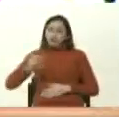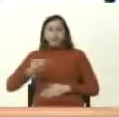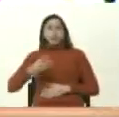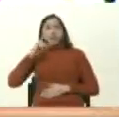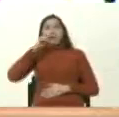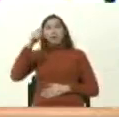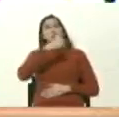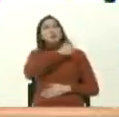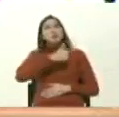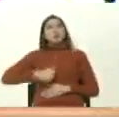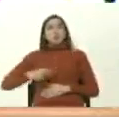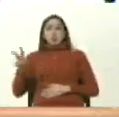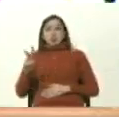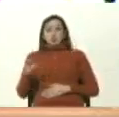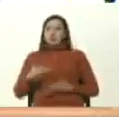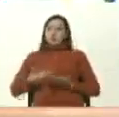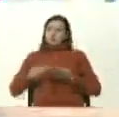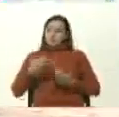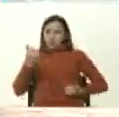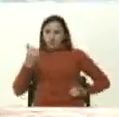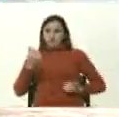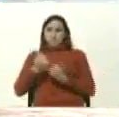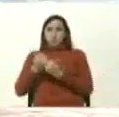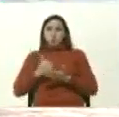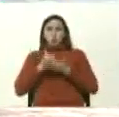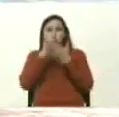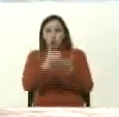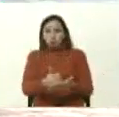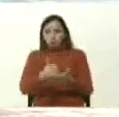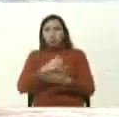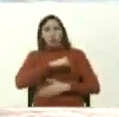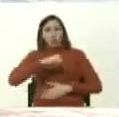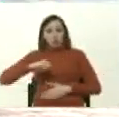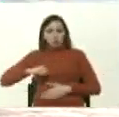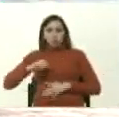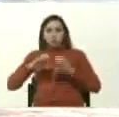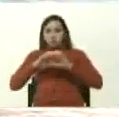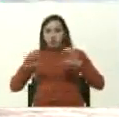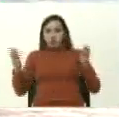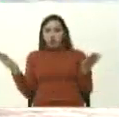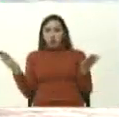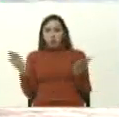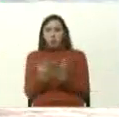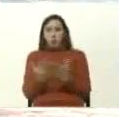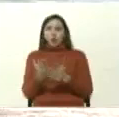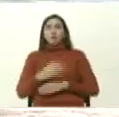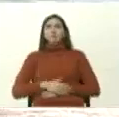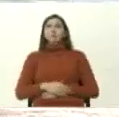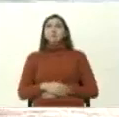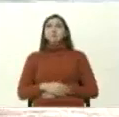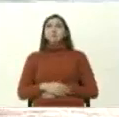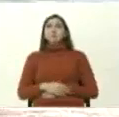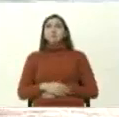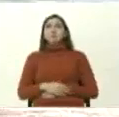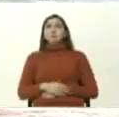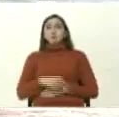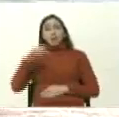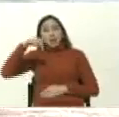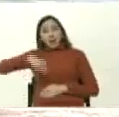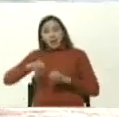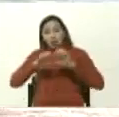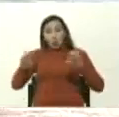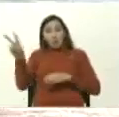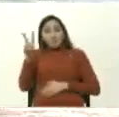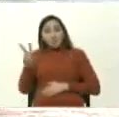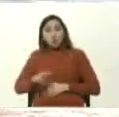presidente Nicolás Maduro extiende su mano, su apoyo al sector privado de la educación. Mayoritariamente la educación en Venezuela, más